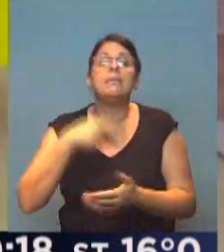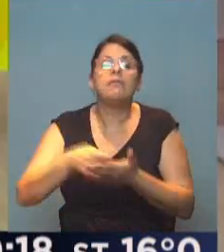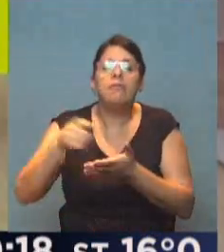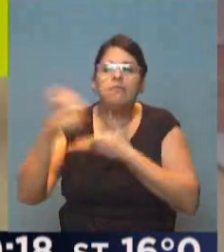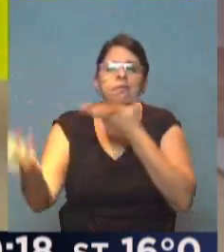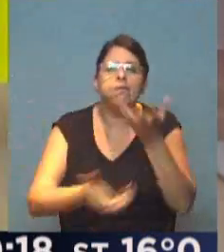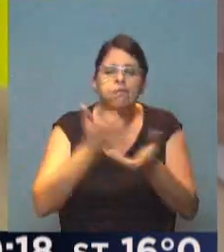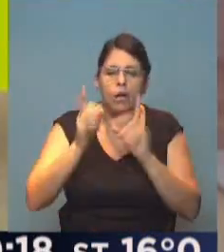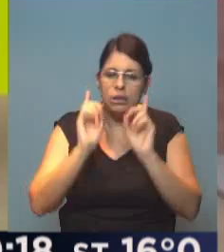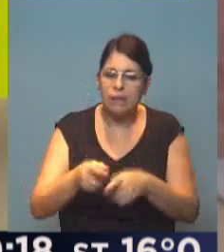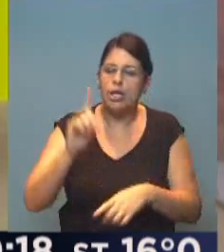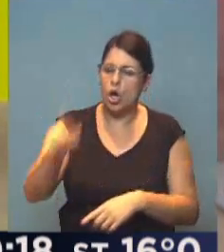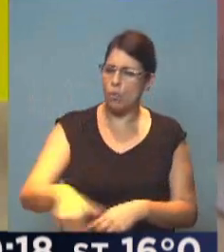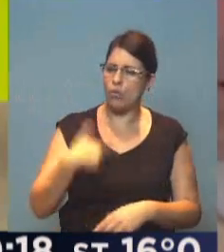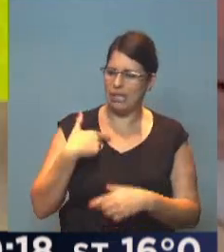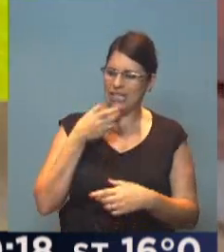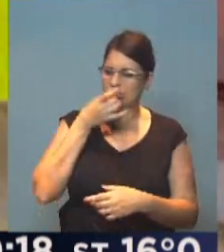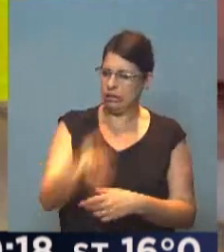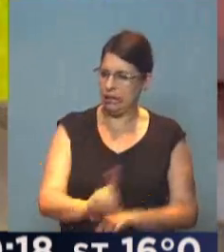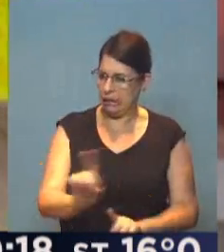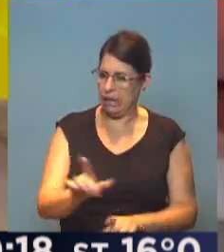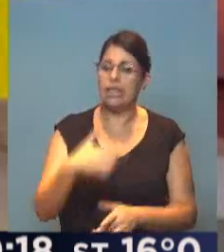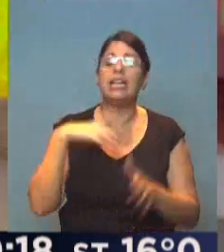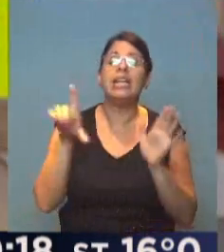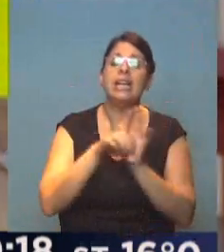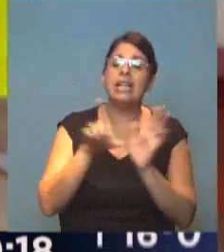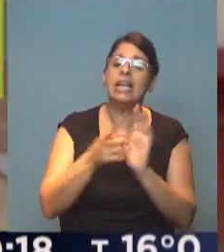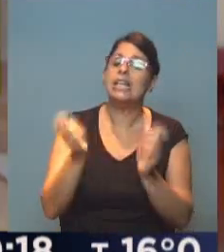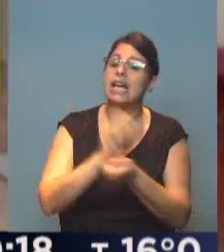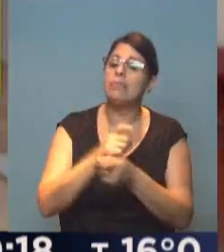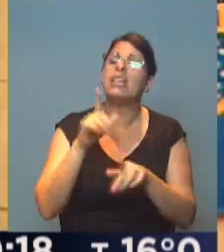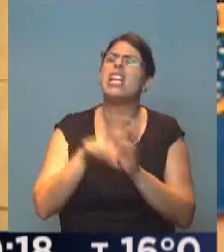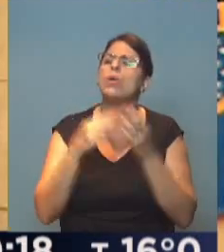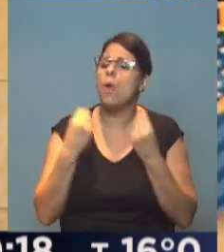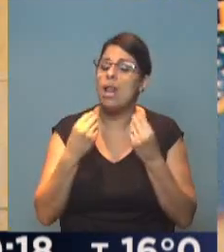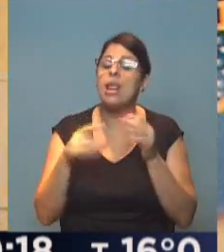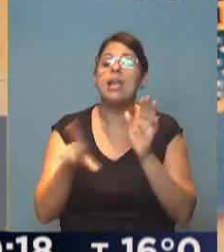es en rechazo a la modificación de la ley que regula las salidas transitorias de los presos.